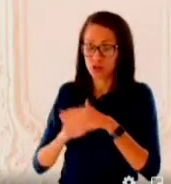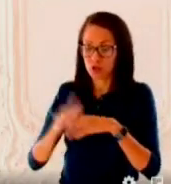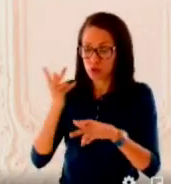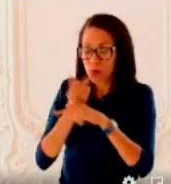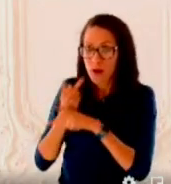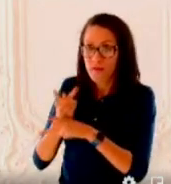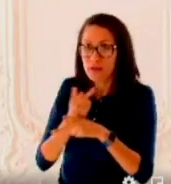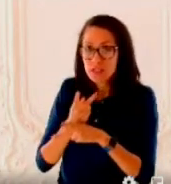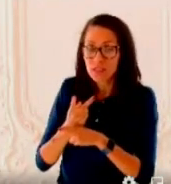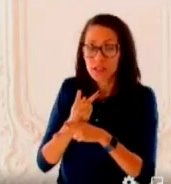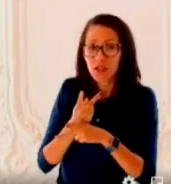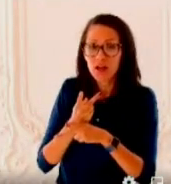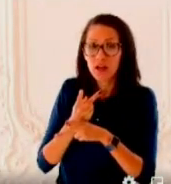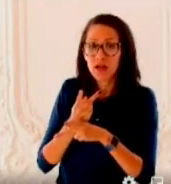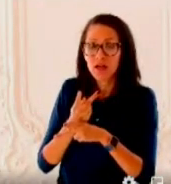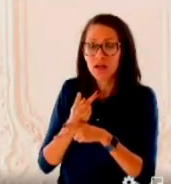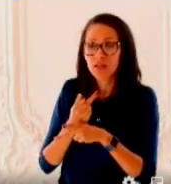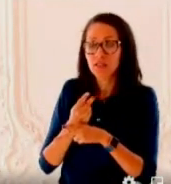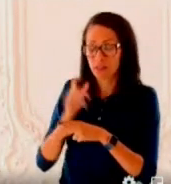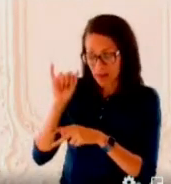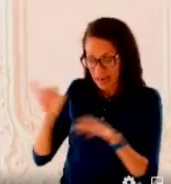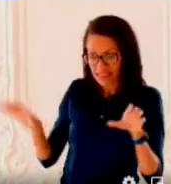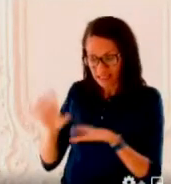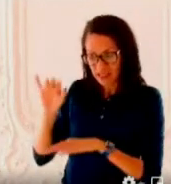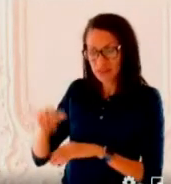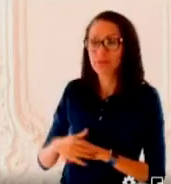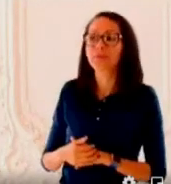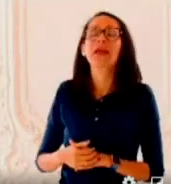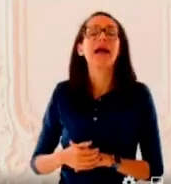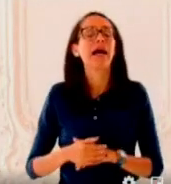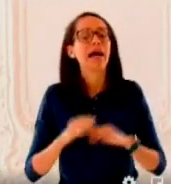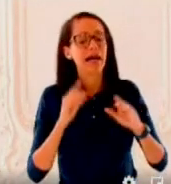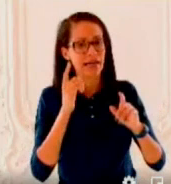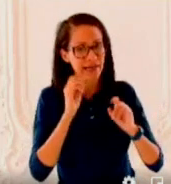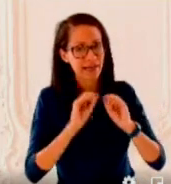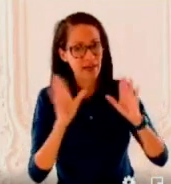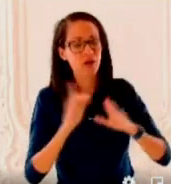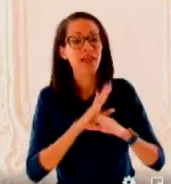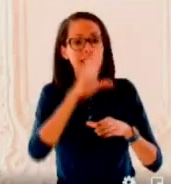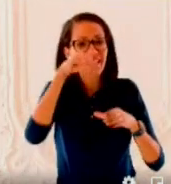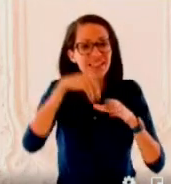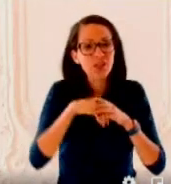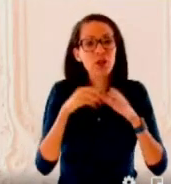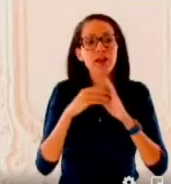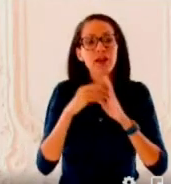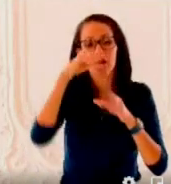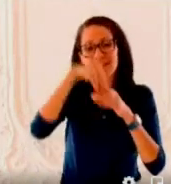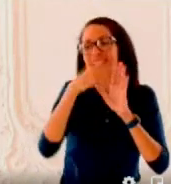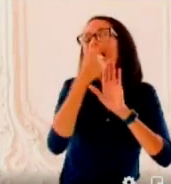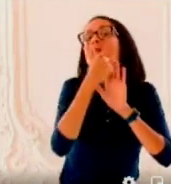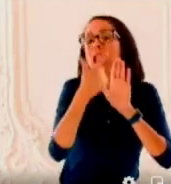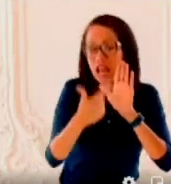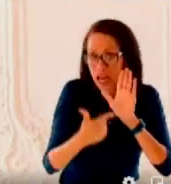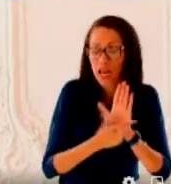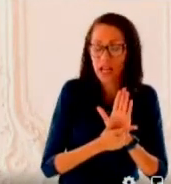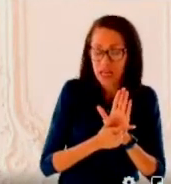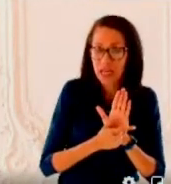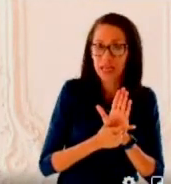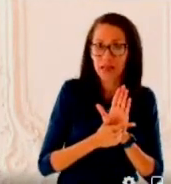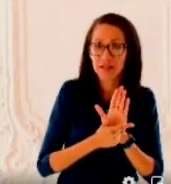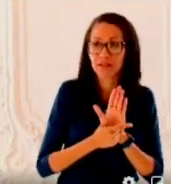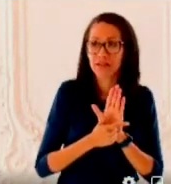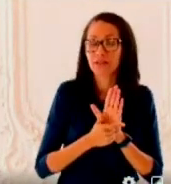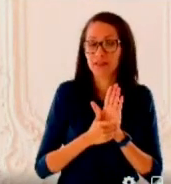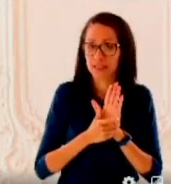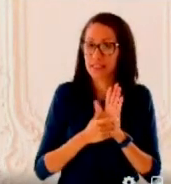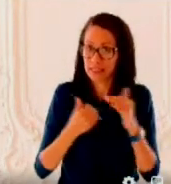sí, estarían, sí, haciendo eso para adelantar, exacto, también. Dentro de los parámetros reglamentarios que